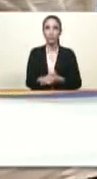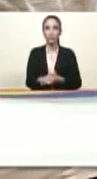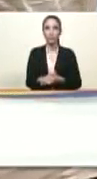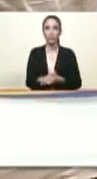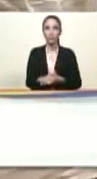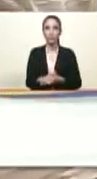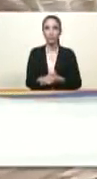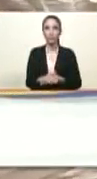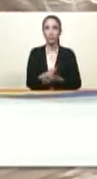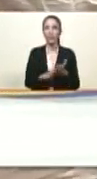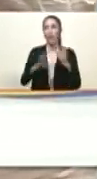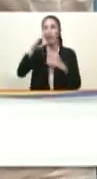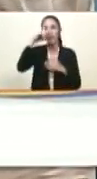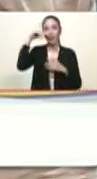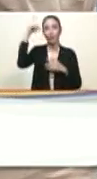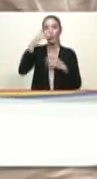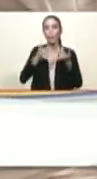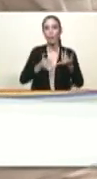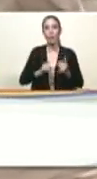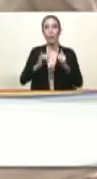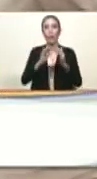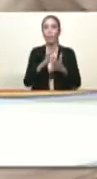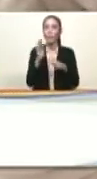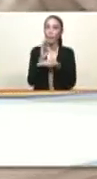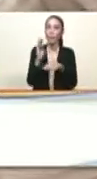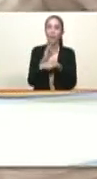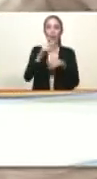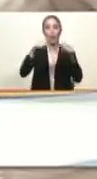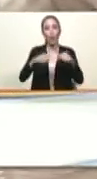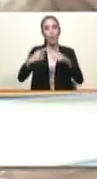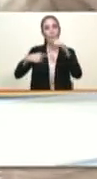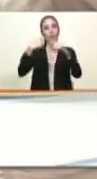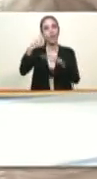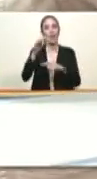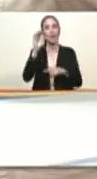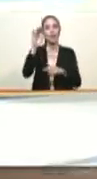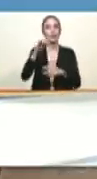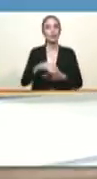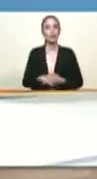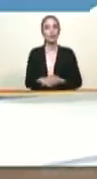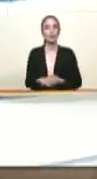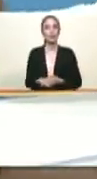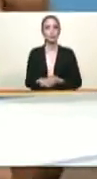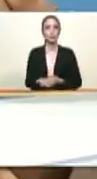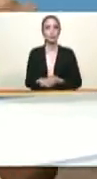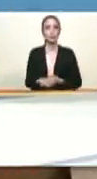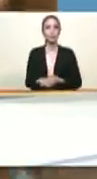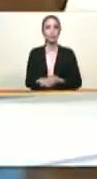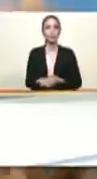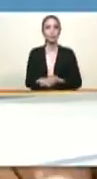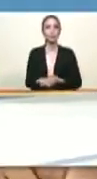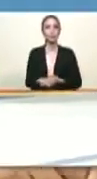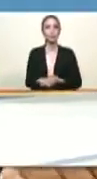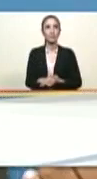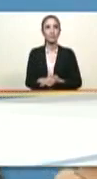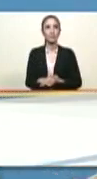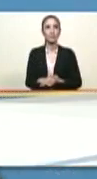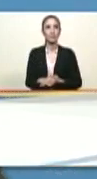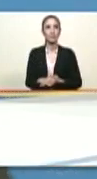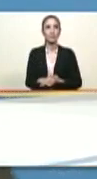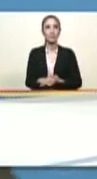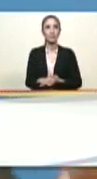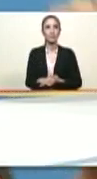que Dios me los bendiga. Amén. Hoy, mañana y siempre. Y ahora Hogares de la Patria se encarga de tu hogar. Sí.